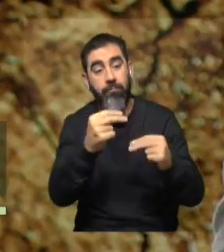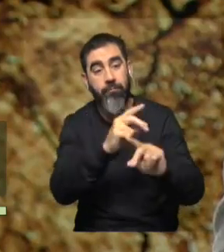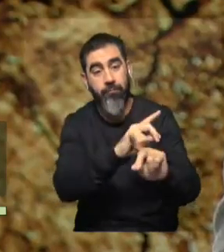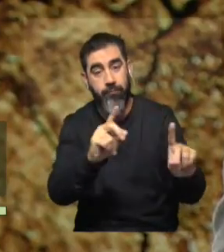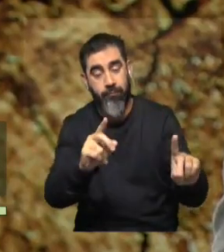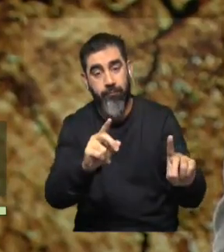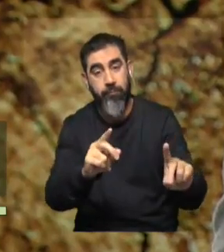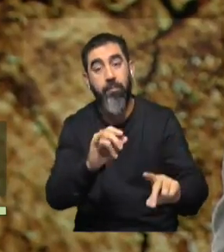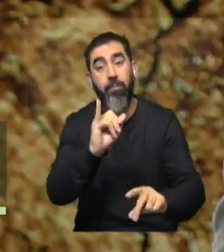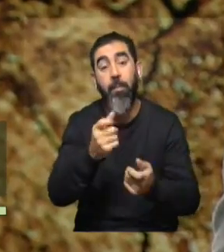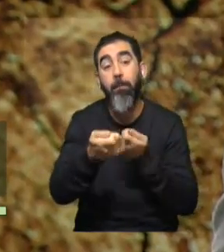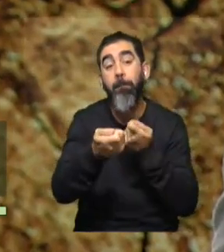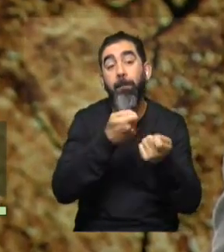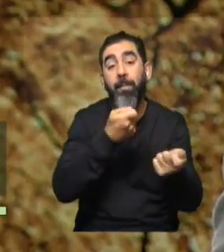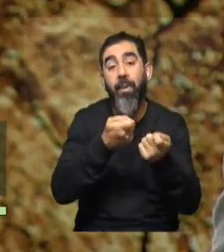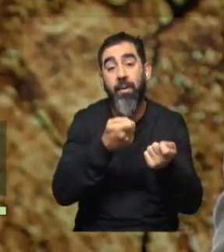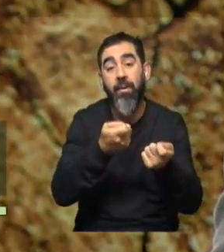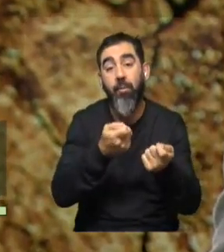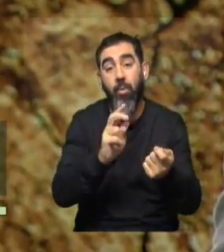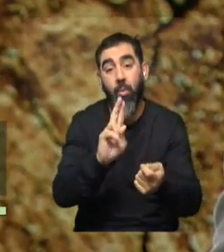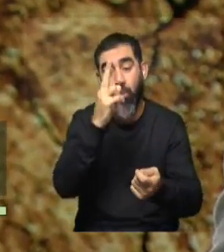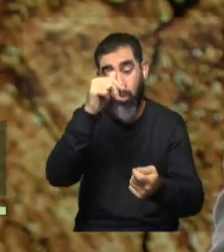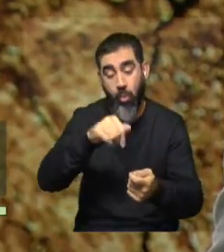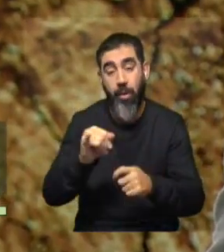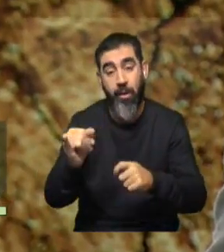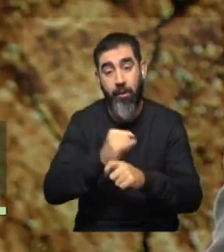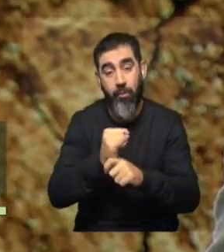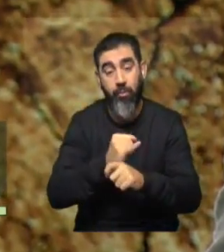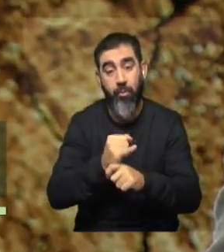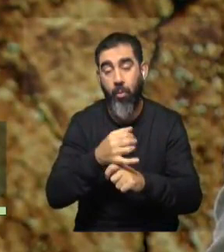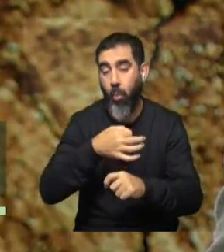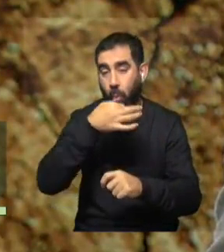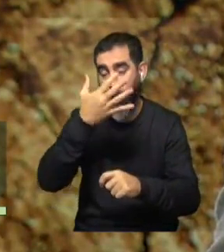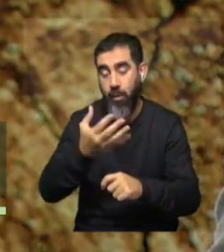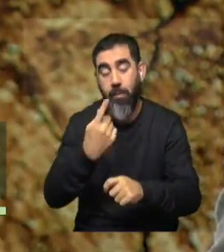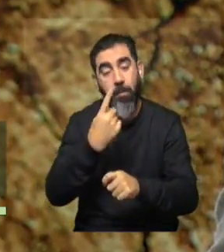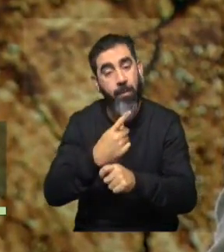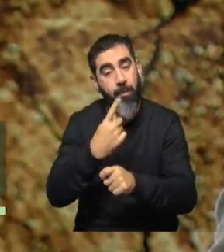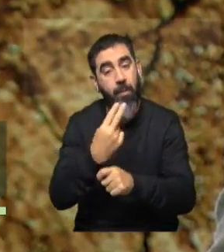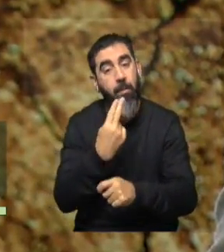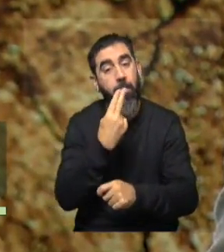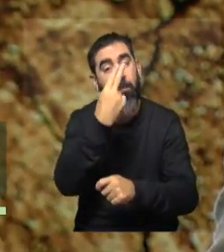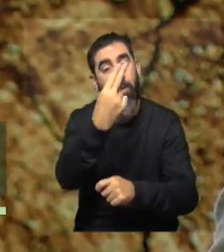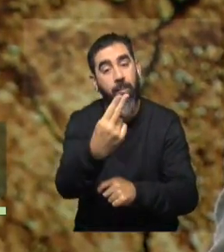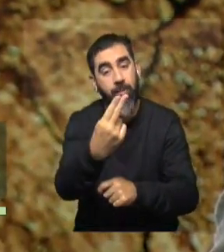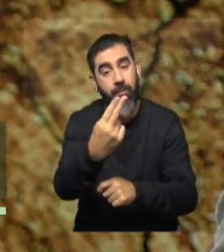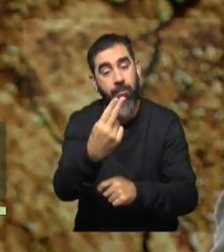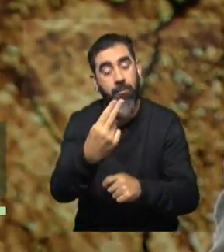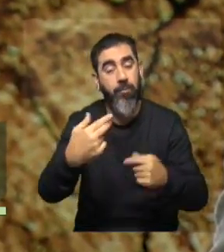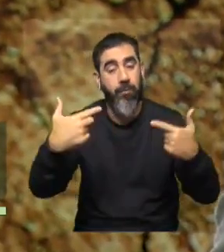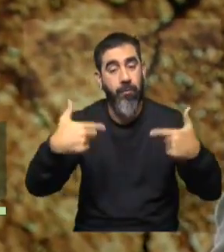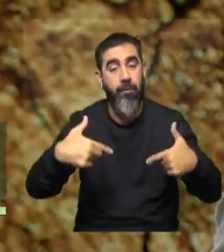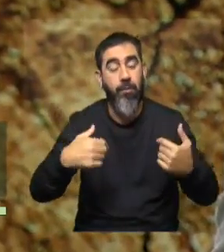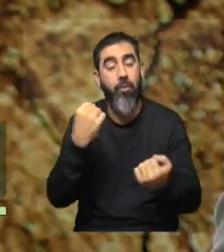para uno tener un préstamo reembolsable en Uruguay en una institución cualquiera tiene que tener el aval lo que se llama la no